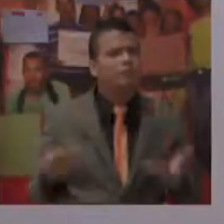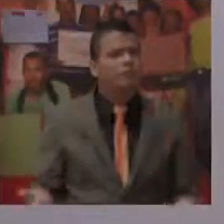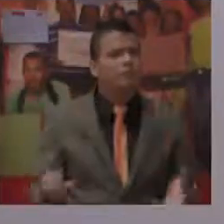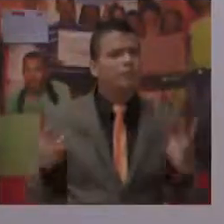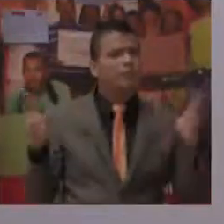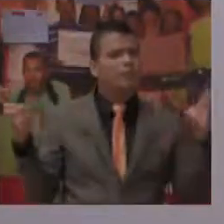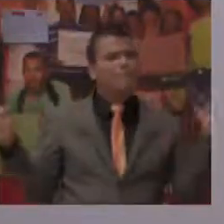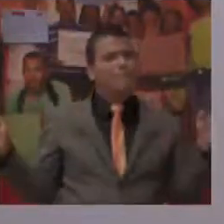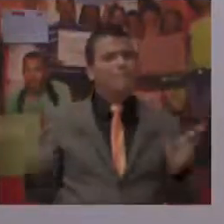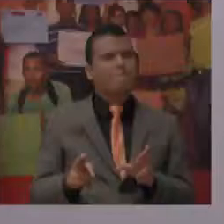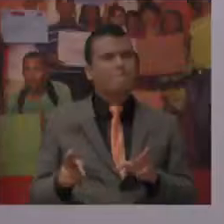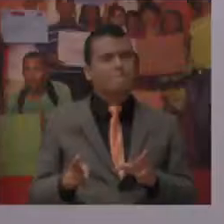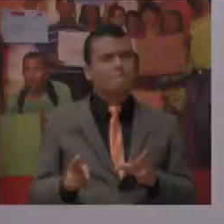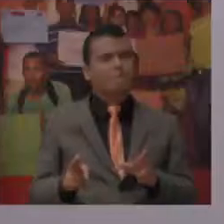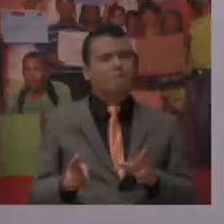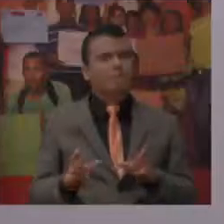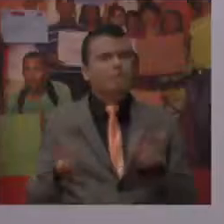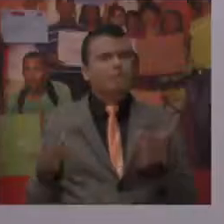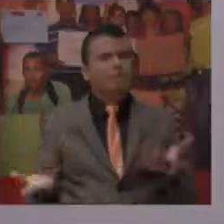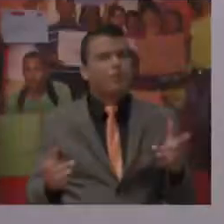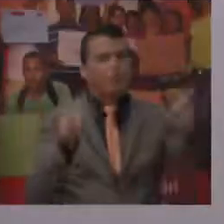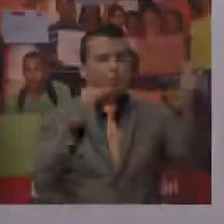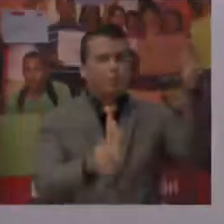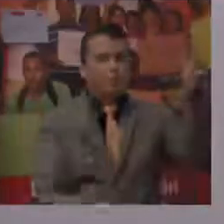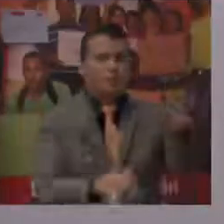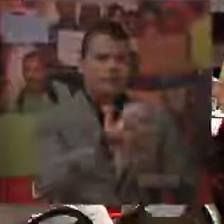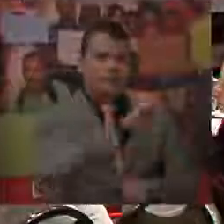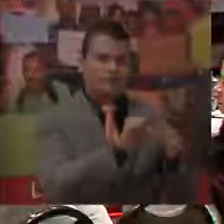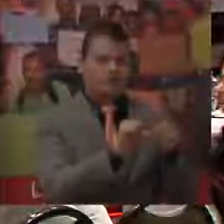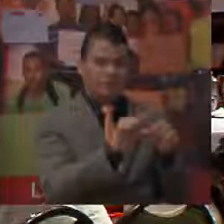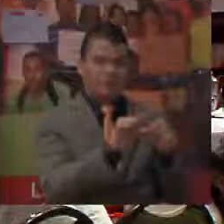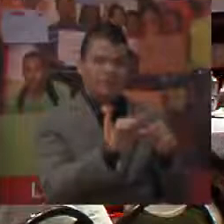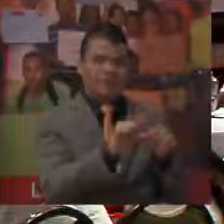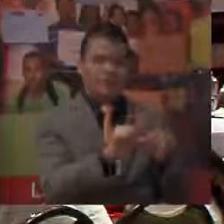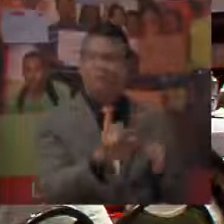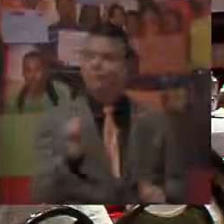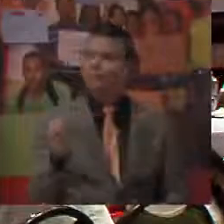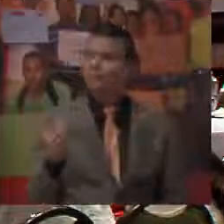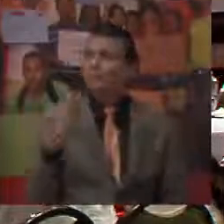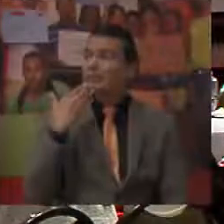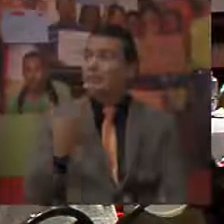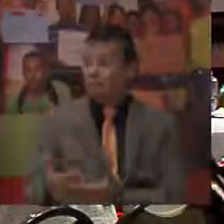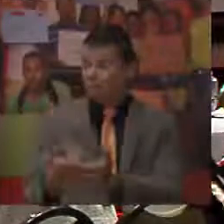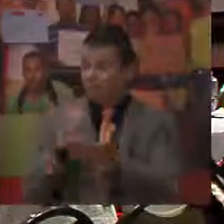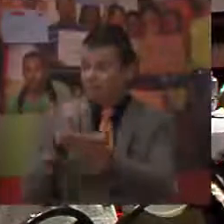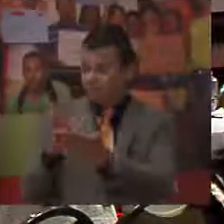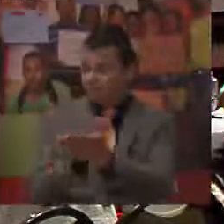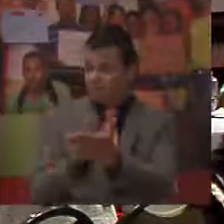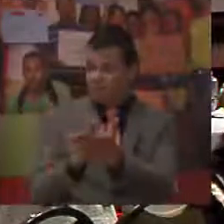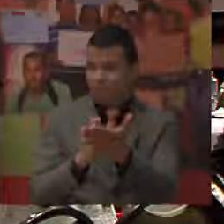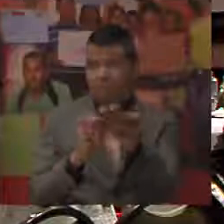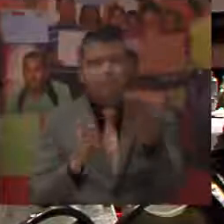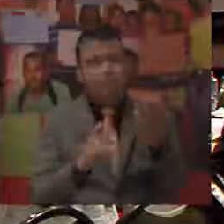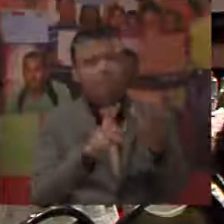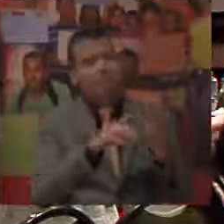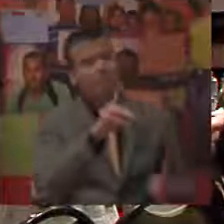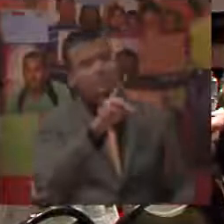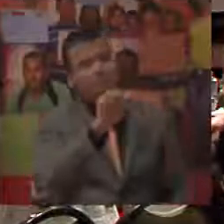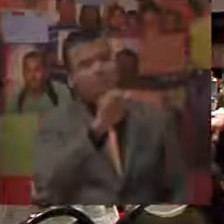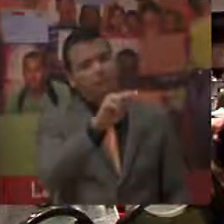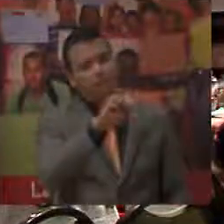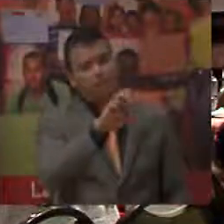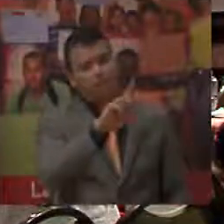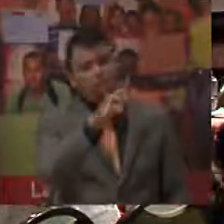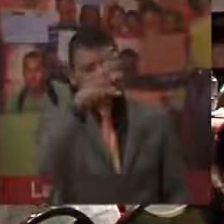resume en la justicia transicional. Doctor Peñafort, muchas gracias. Doctor Daniel Millares, usted es un